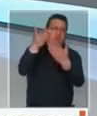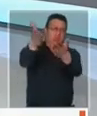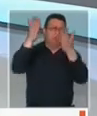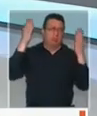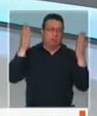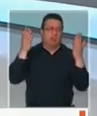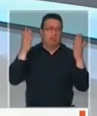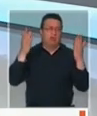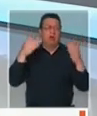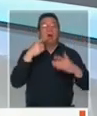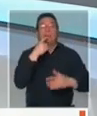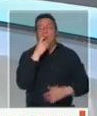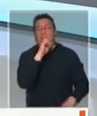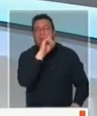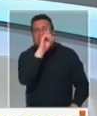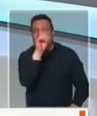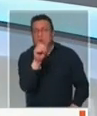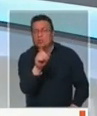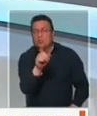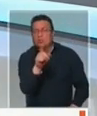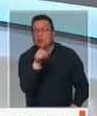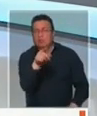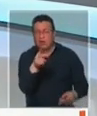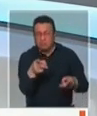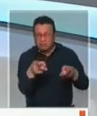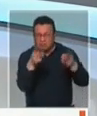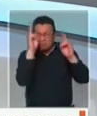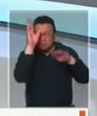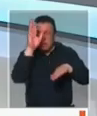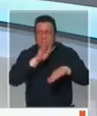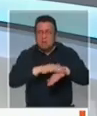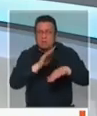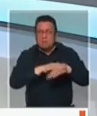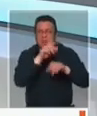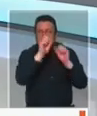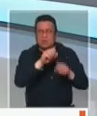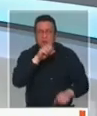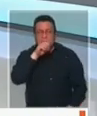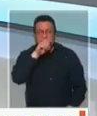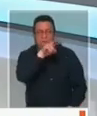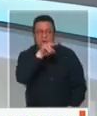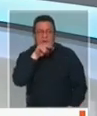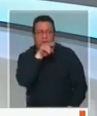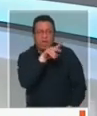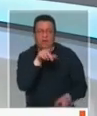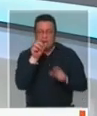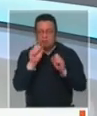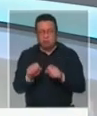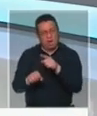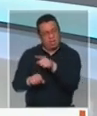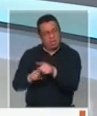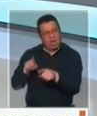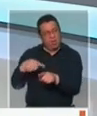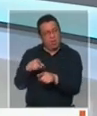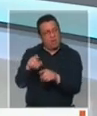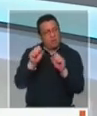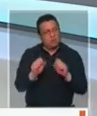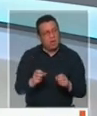y la pregunta que queda es, ¿está permitido tener estos animales exóticos como